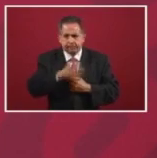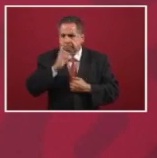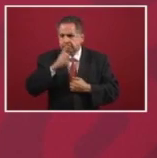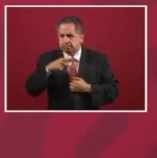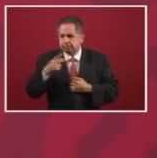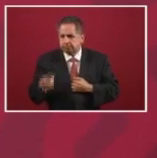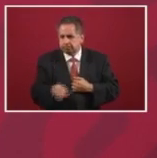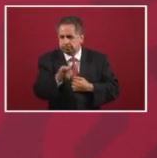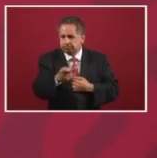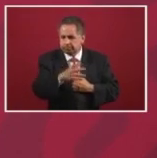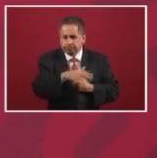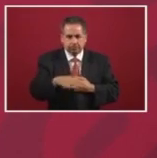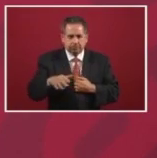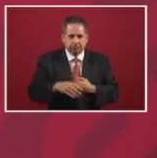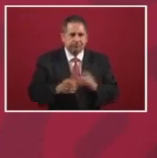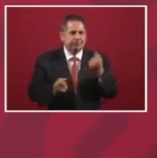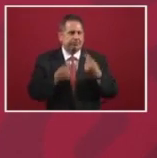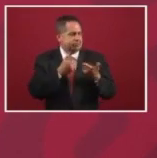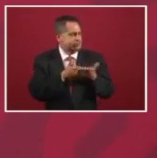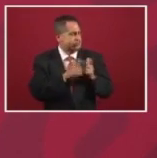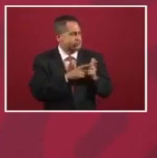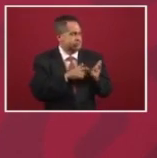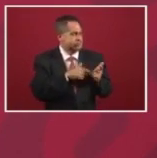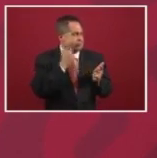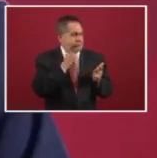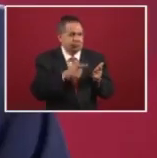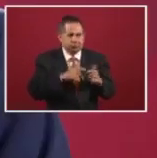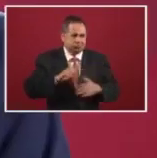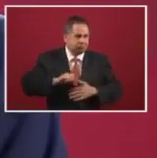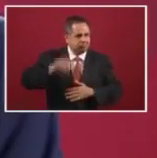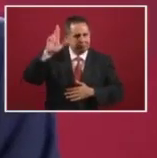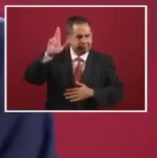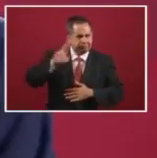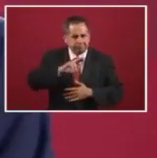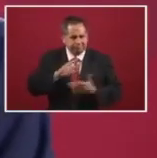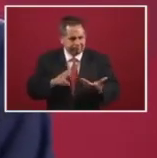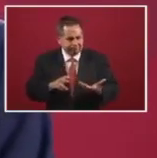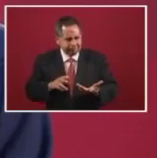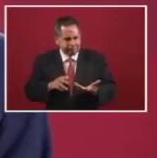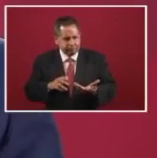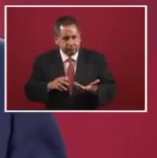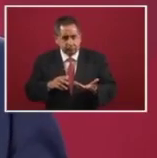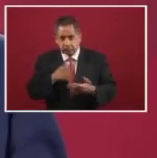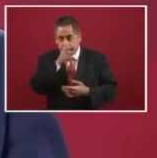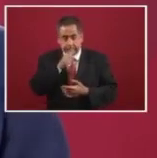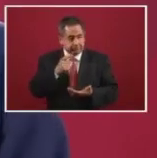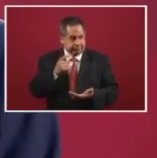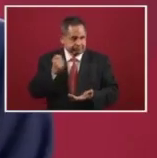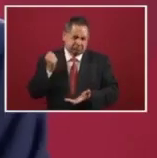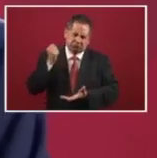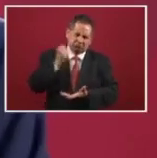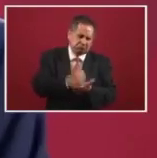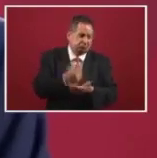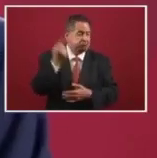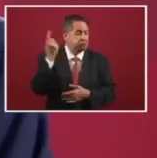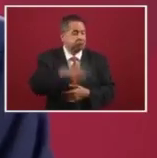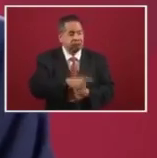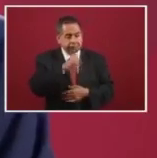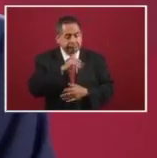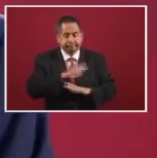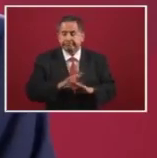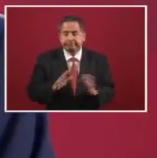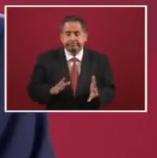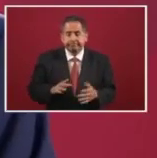Eso no les gusta a los adversarios porque es imponer las cosas. Yo no puedo imponer